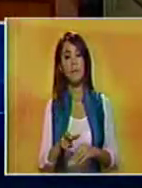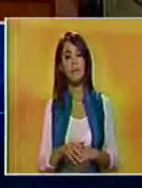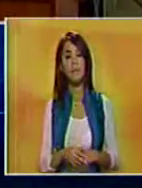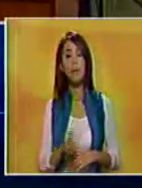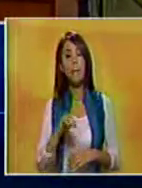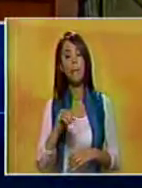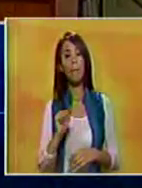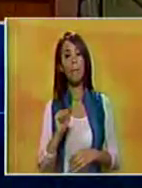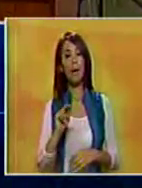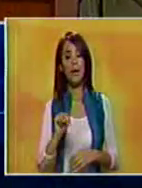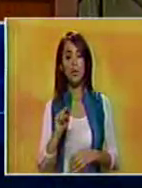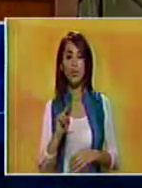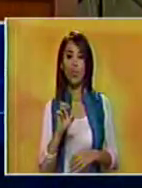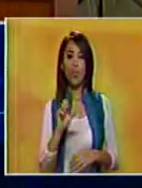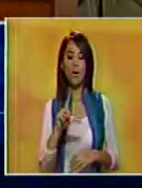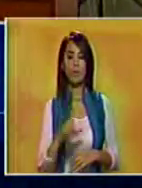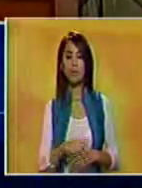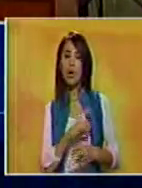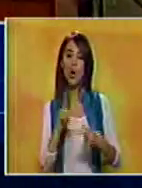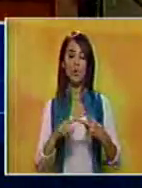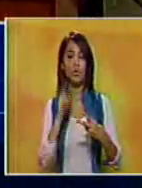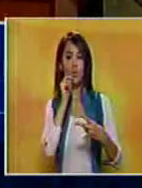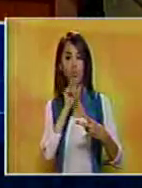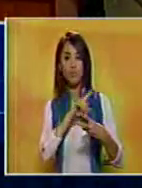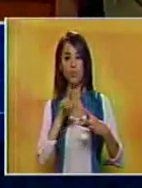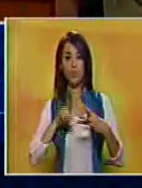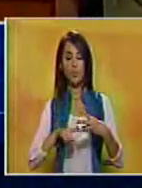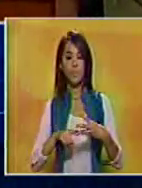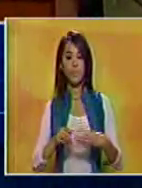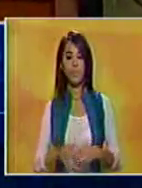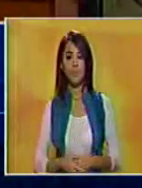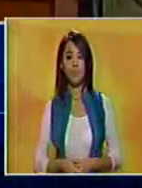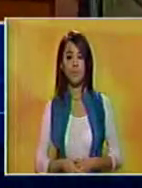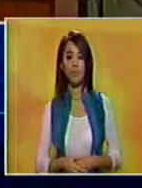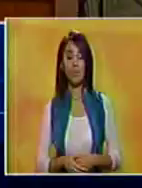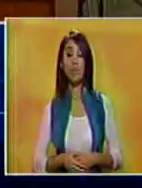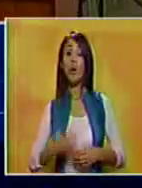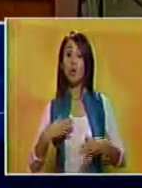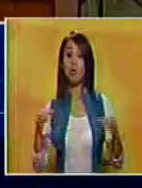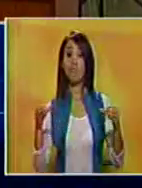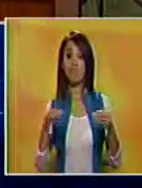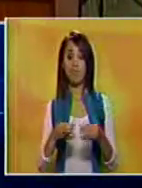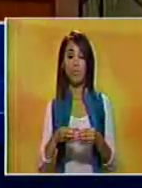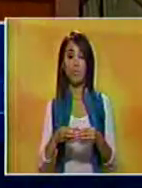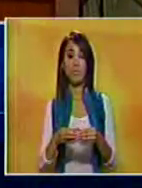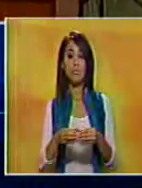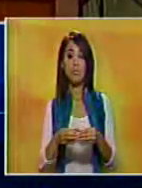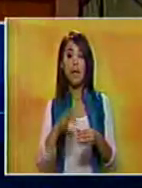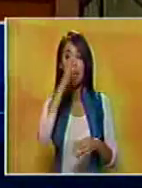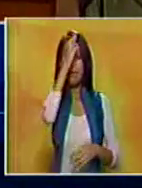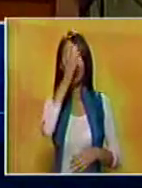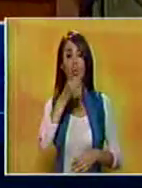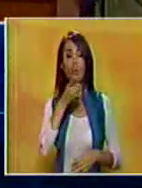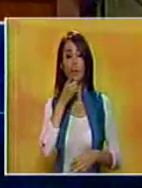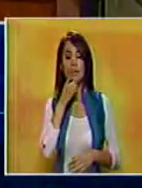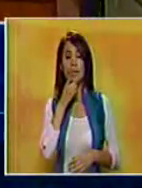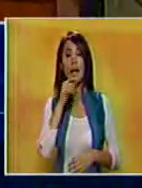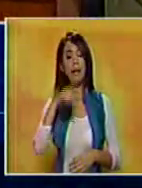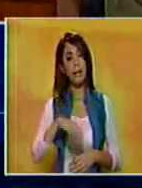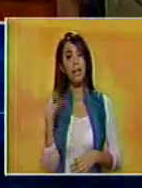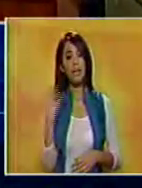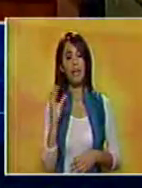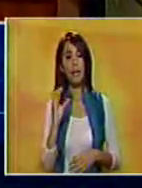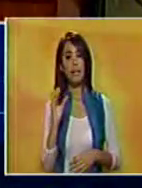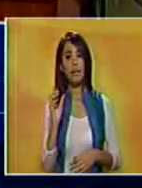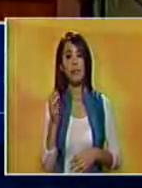a Enrique Maestre, a Stalin González, con quienes estuvimos en reuniones en República Dominicana y aquí en Caracas.